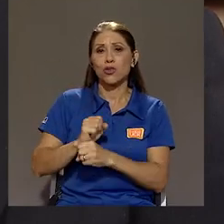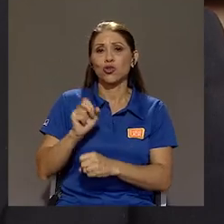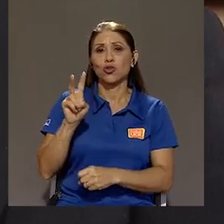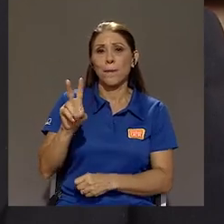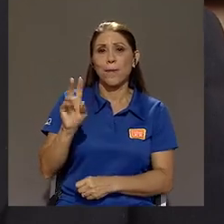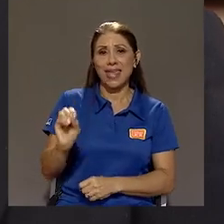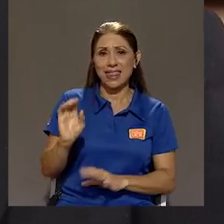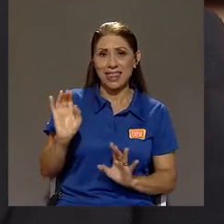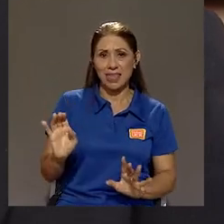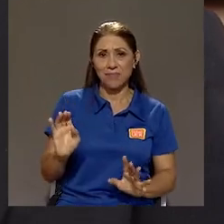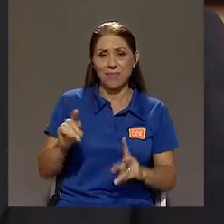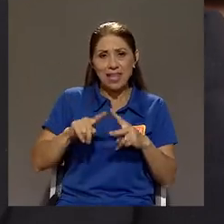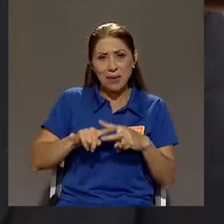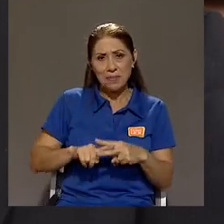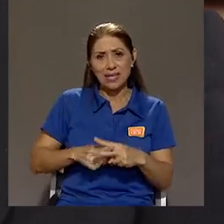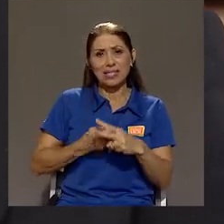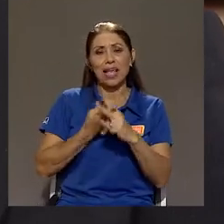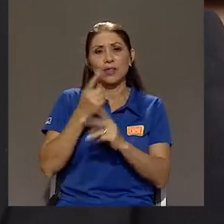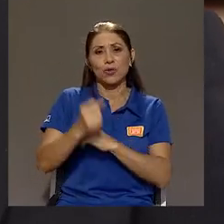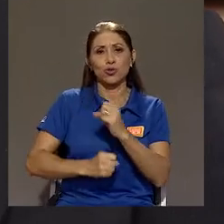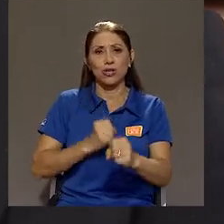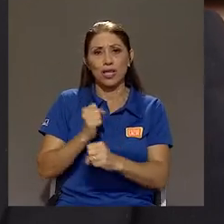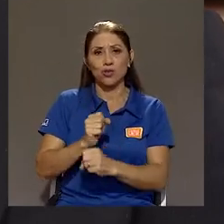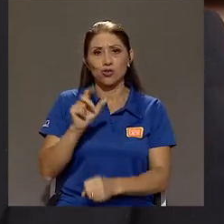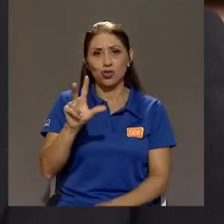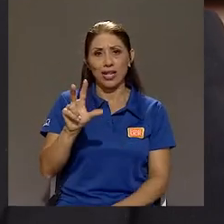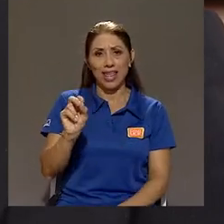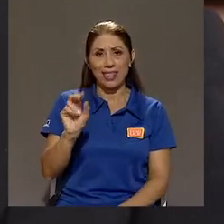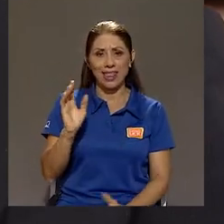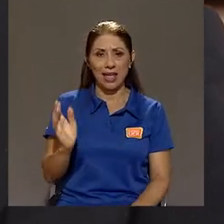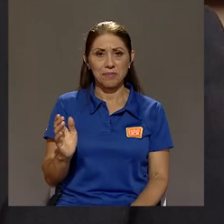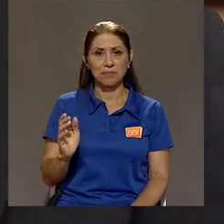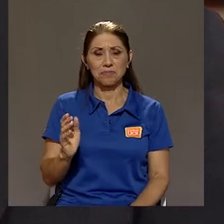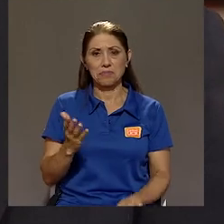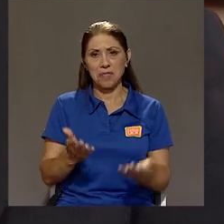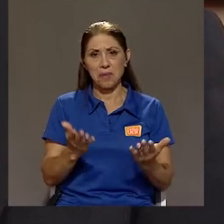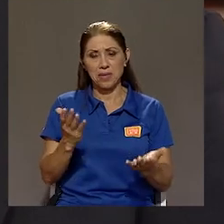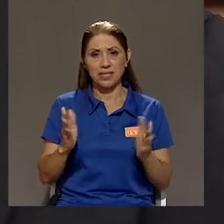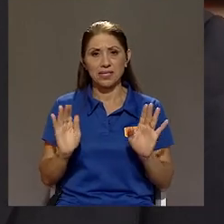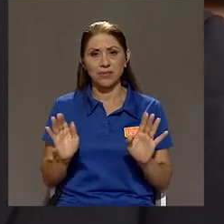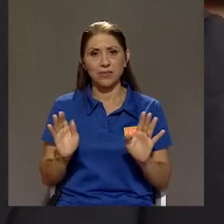de sus años 20 y tal vez empezando sus años 30,